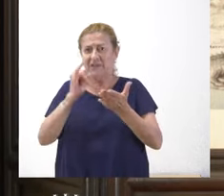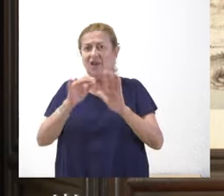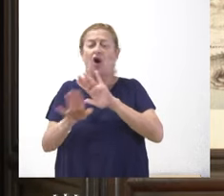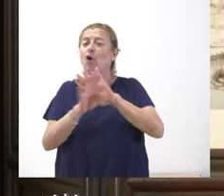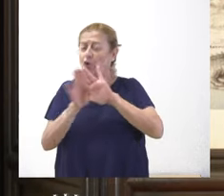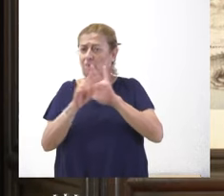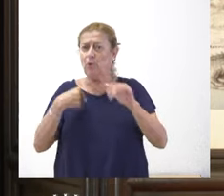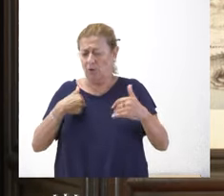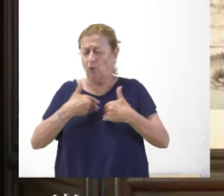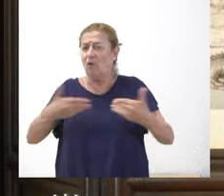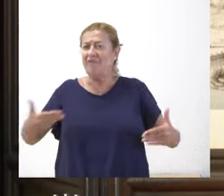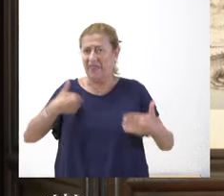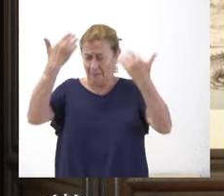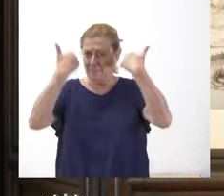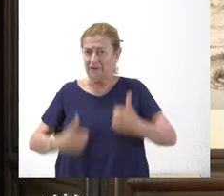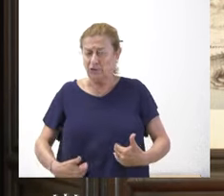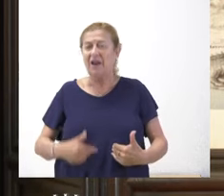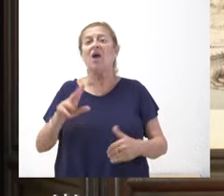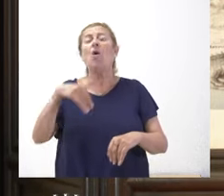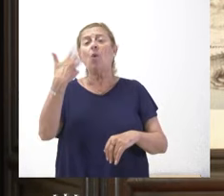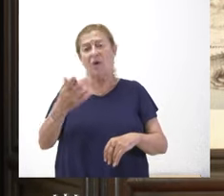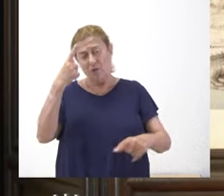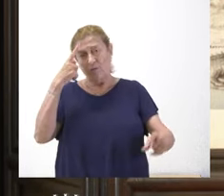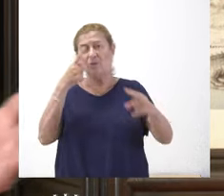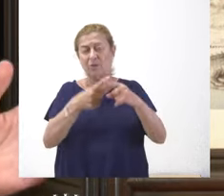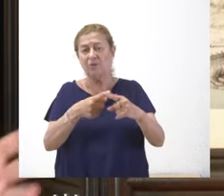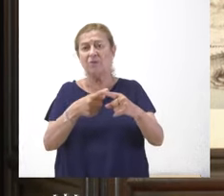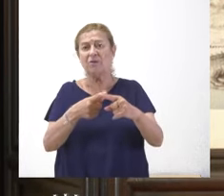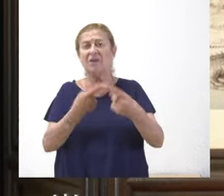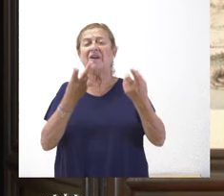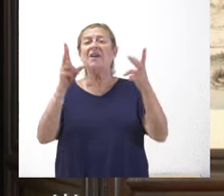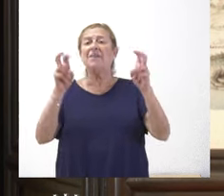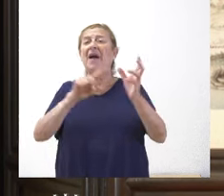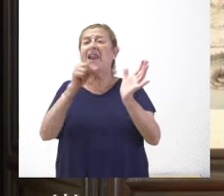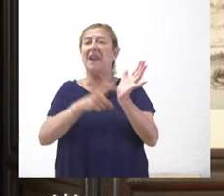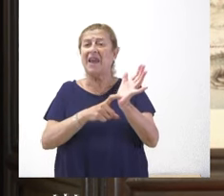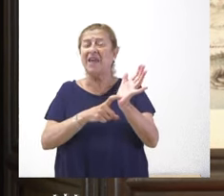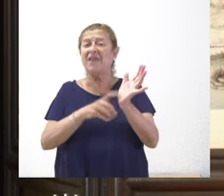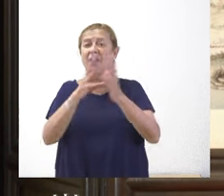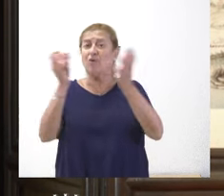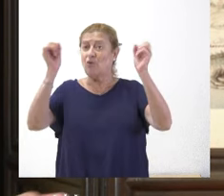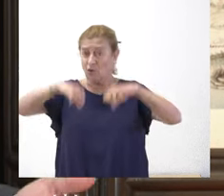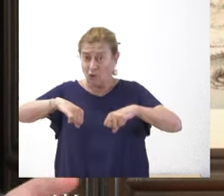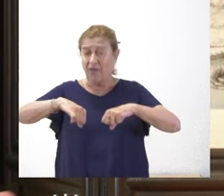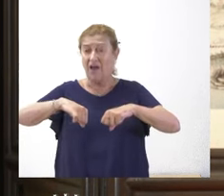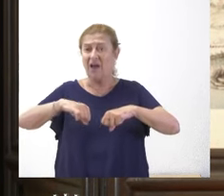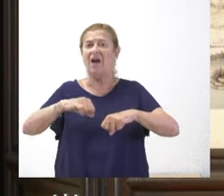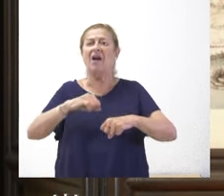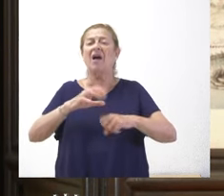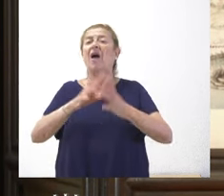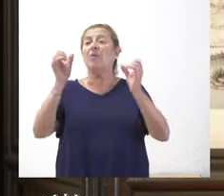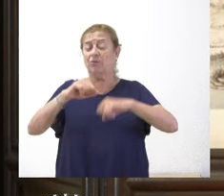confianza personal luego respecto de la ley de Concordia el pacto de